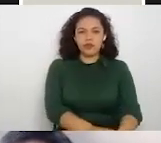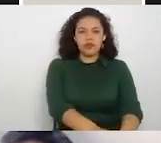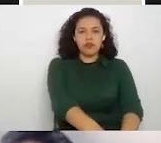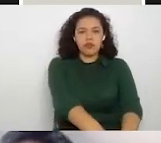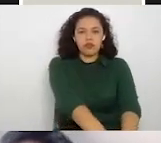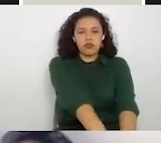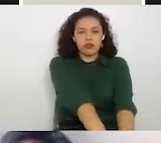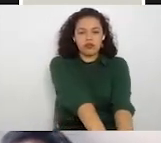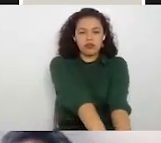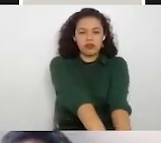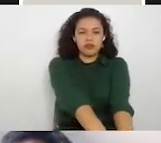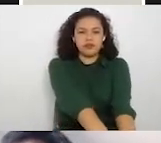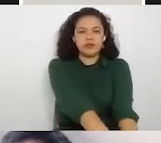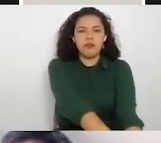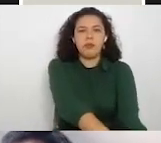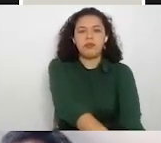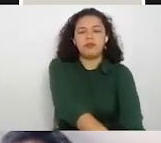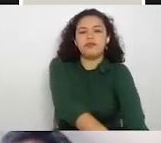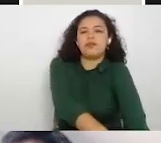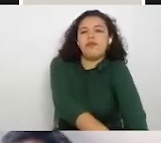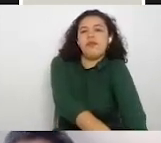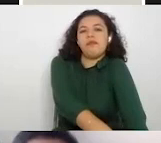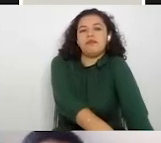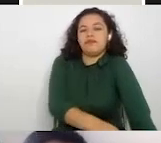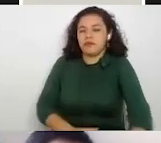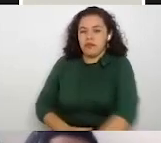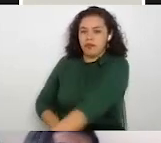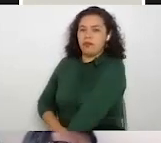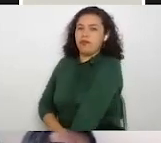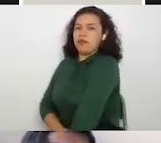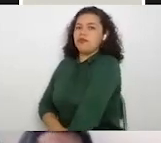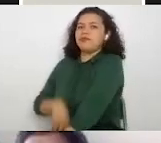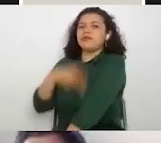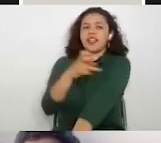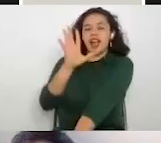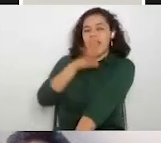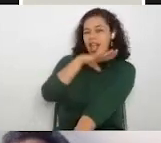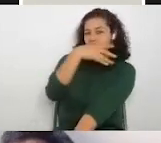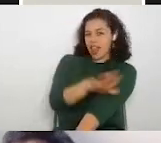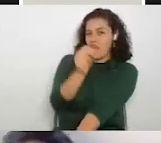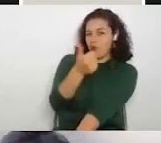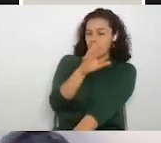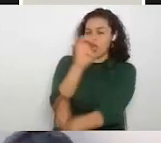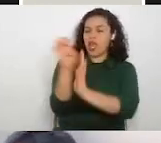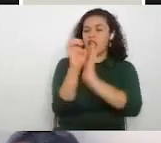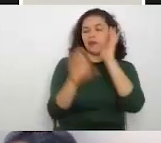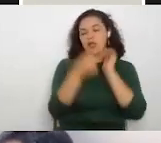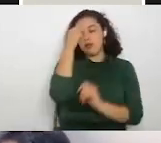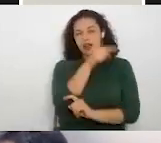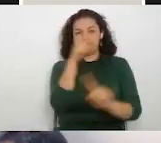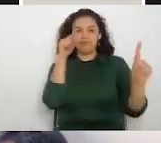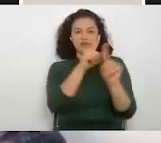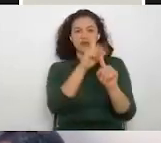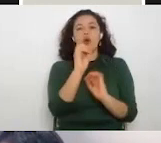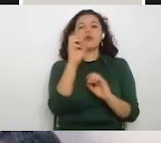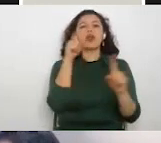Bueno, eso es de manera general. Acá tenemos otro ejemplo de un propósito u